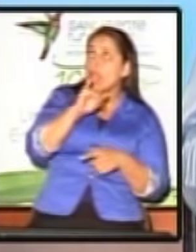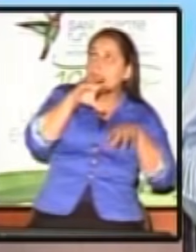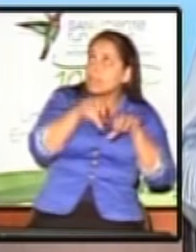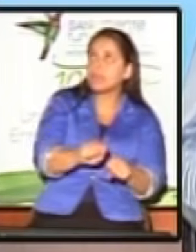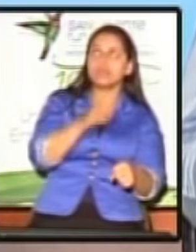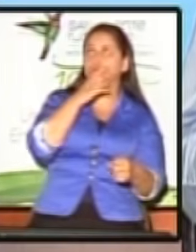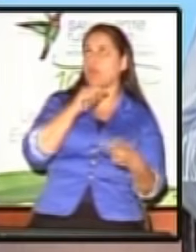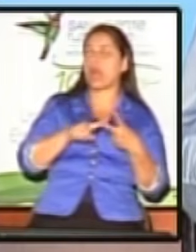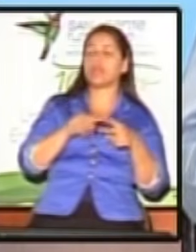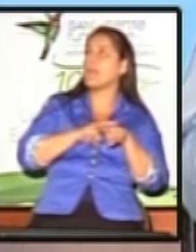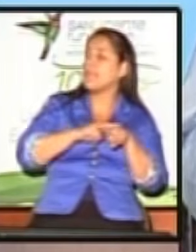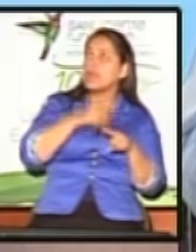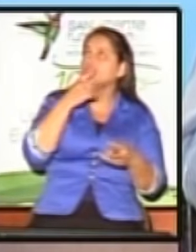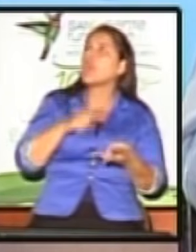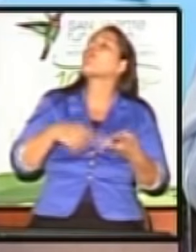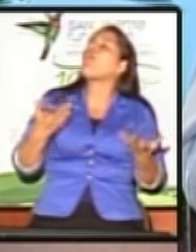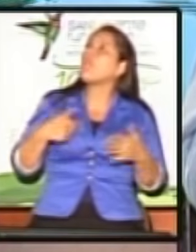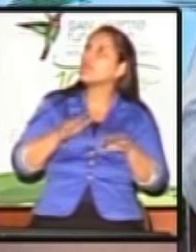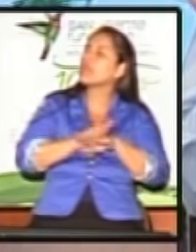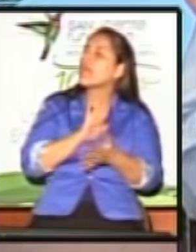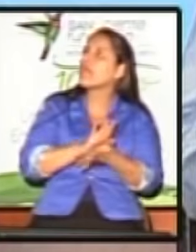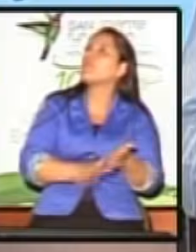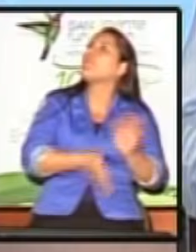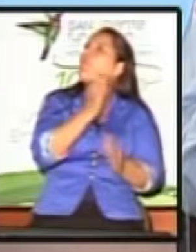tengo alientos para el metro, ¿cómo me voy tranquilo?